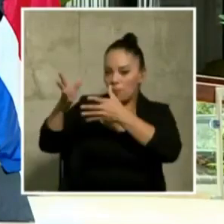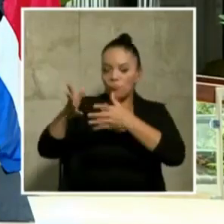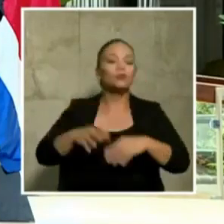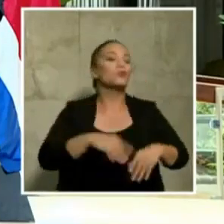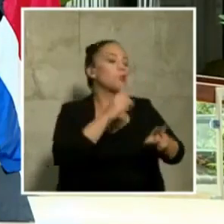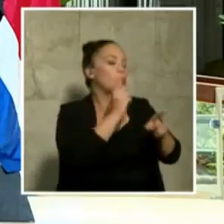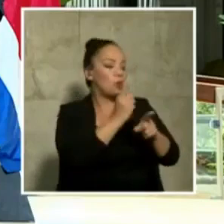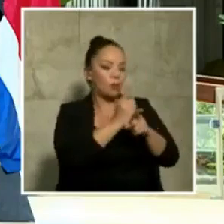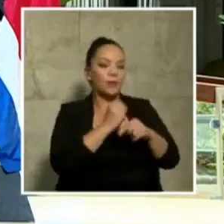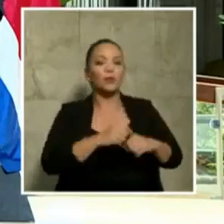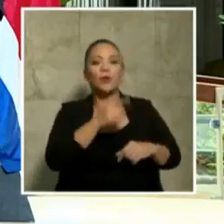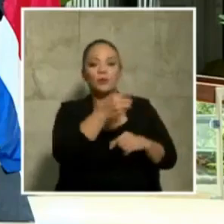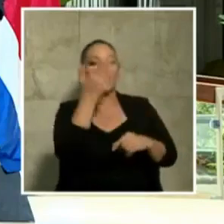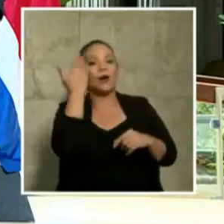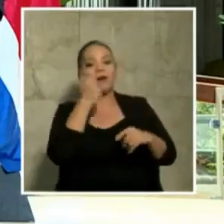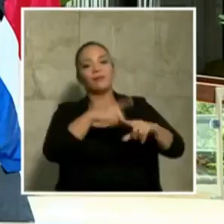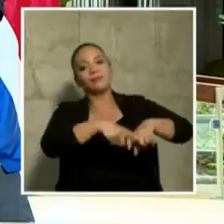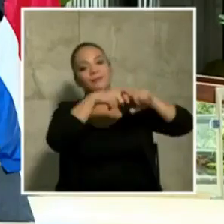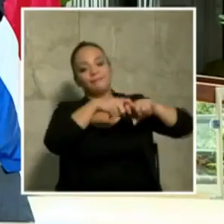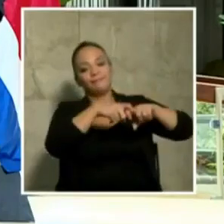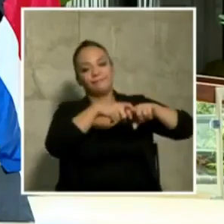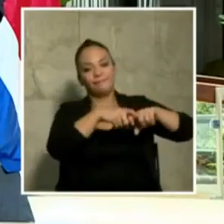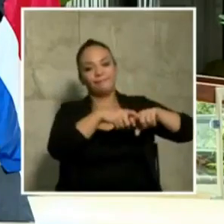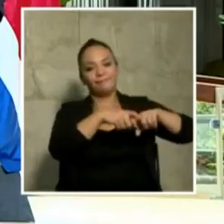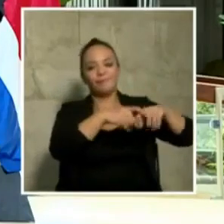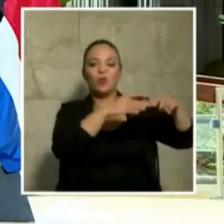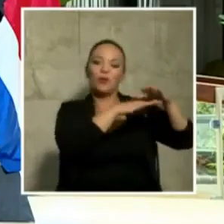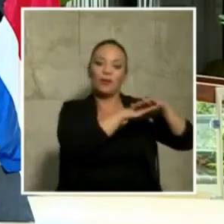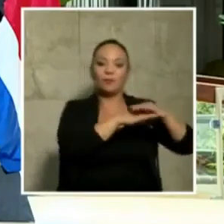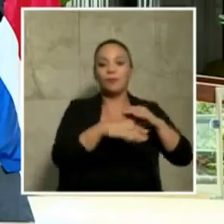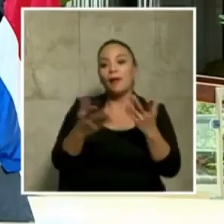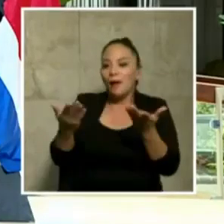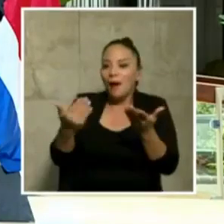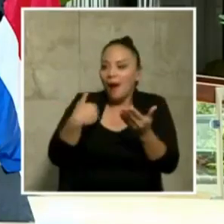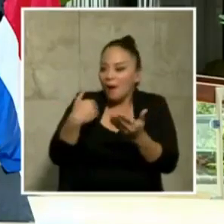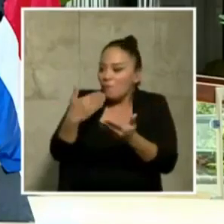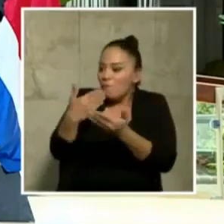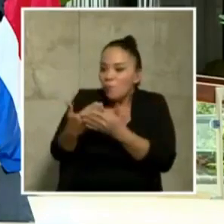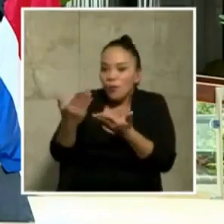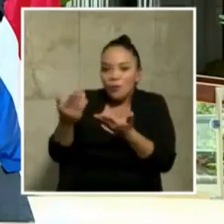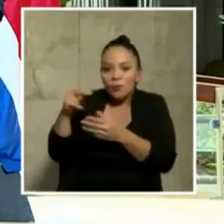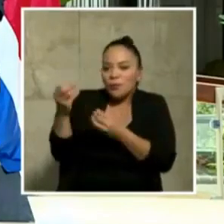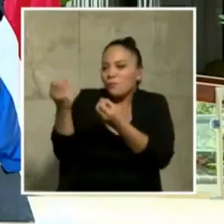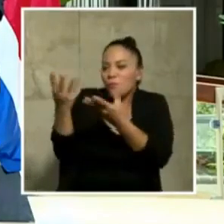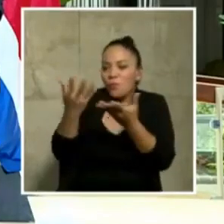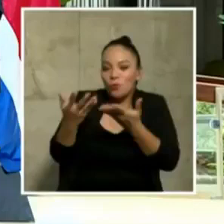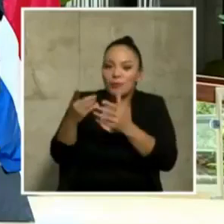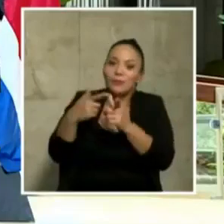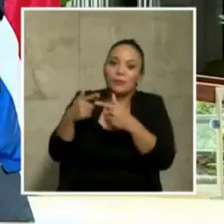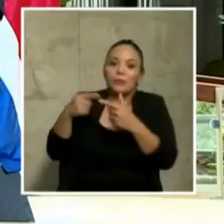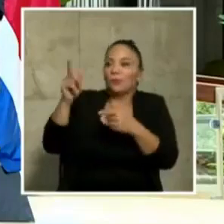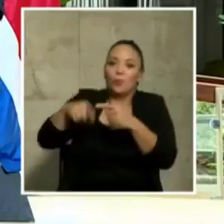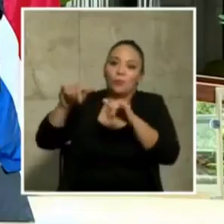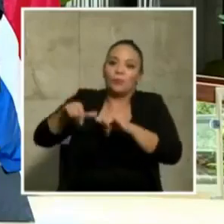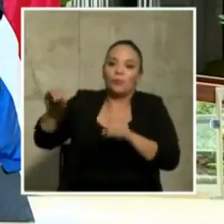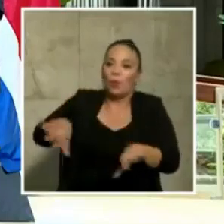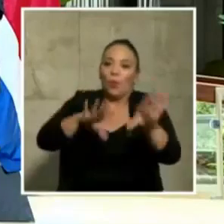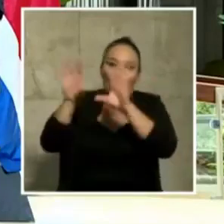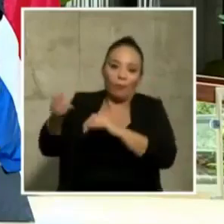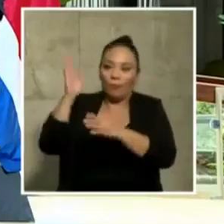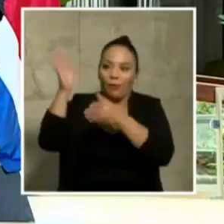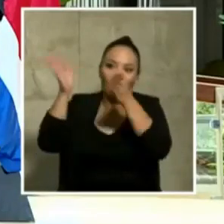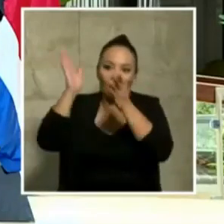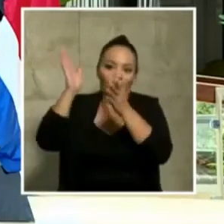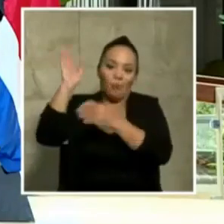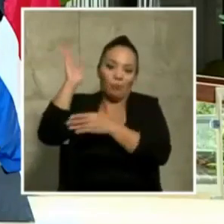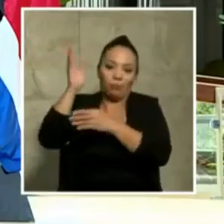se nos había quedado eso en el maletín. Es que hay demasiadas buenas noticias, sí. Hay que cortar, porque si no pasaríamos aquí todo el día. Pero